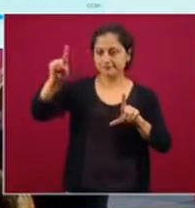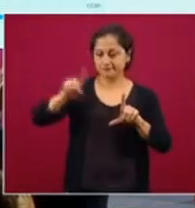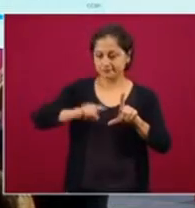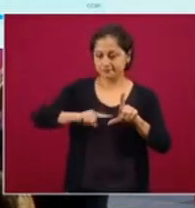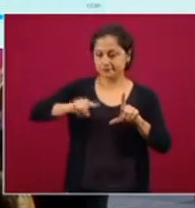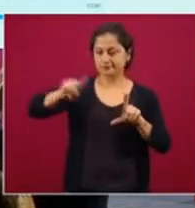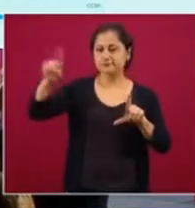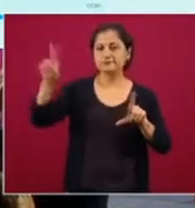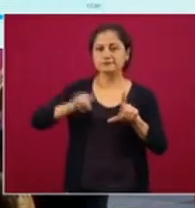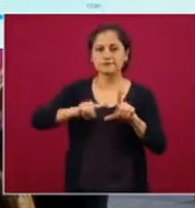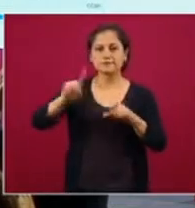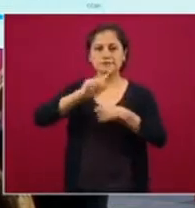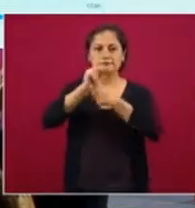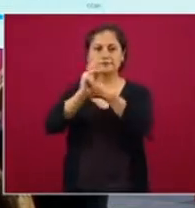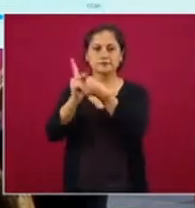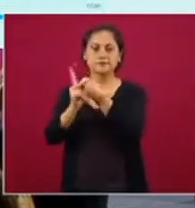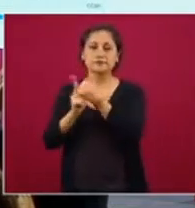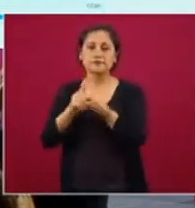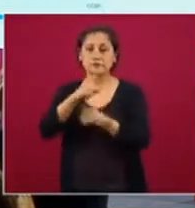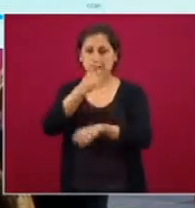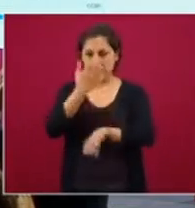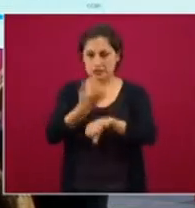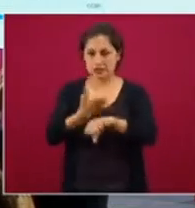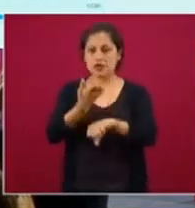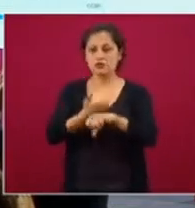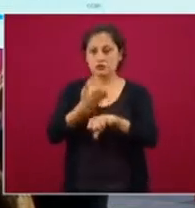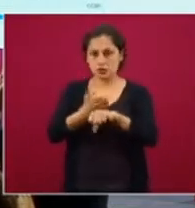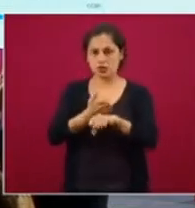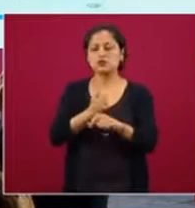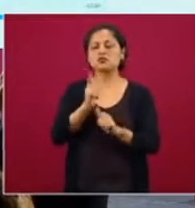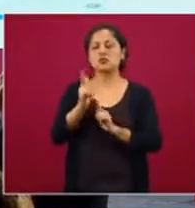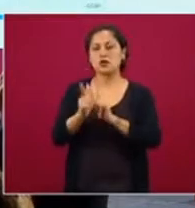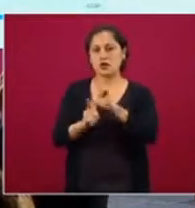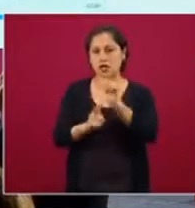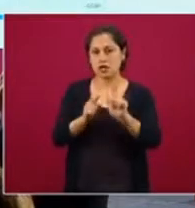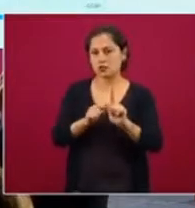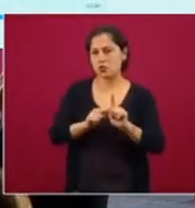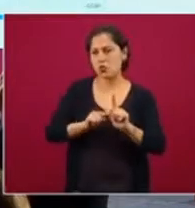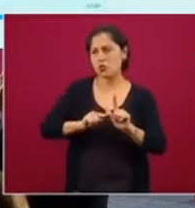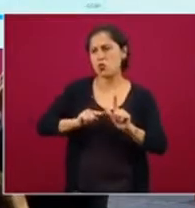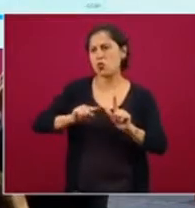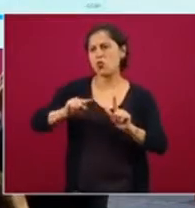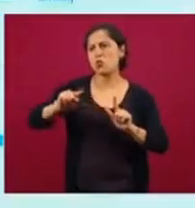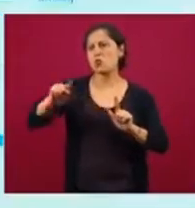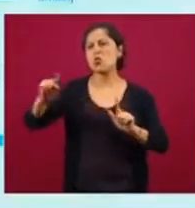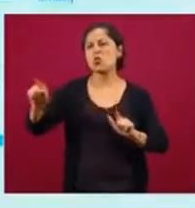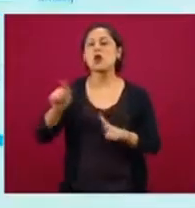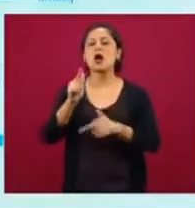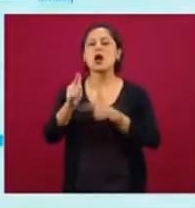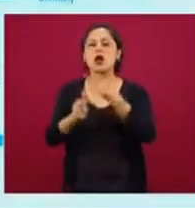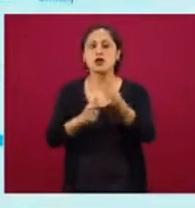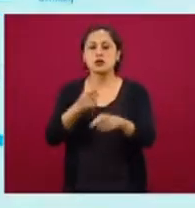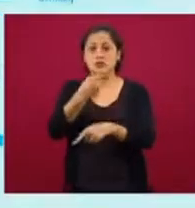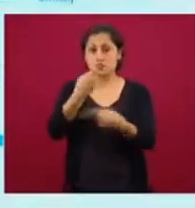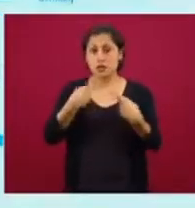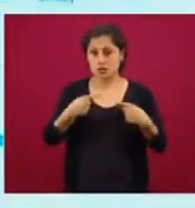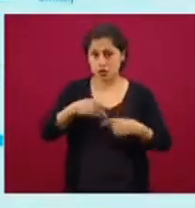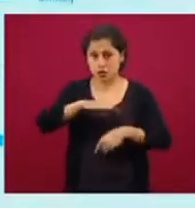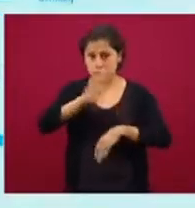países. Los Estados Unidos tuvieron una inclinación más lenta, es decir, el ascenso diario en el número de muertes fue